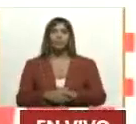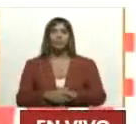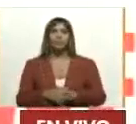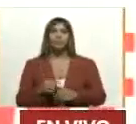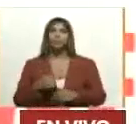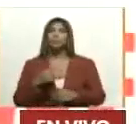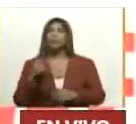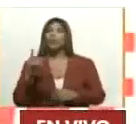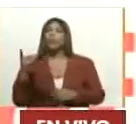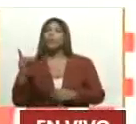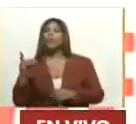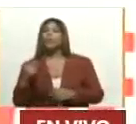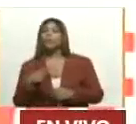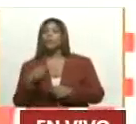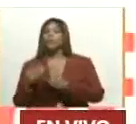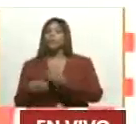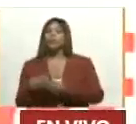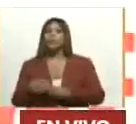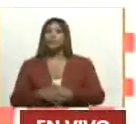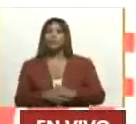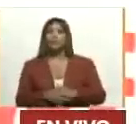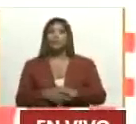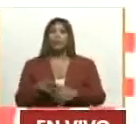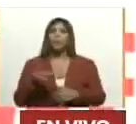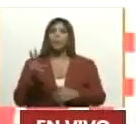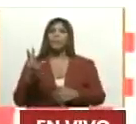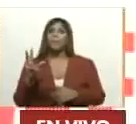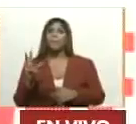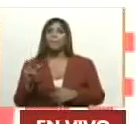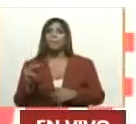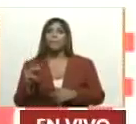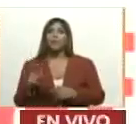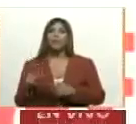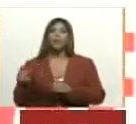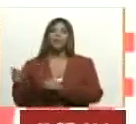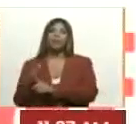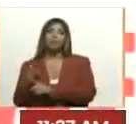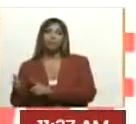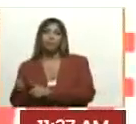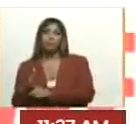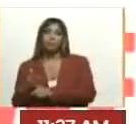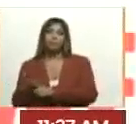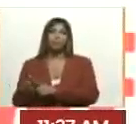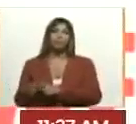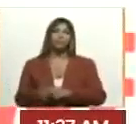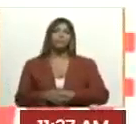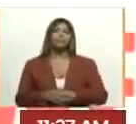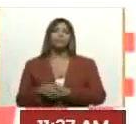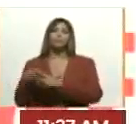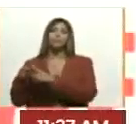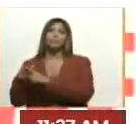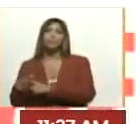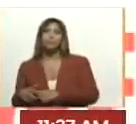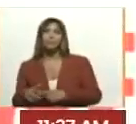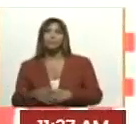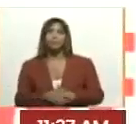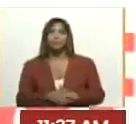Un boliviano al que le habían hecho 20 sesiones de tortura preso, sale elegido